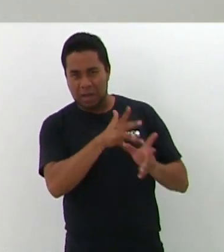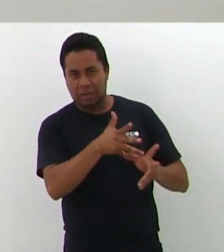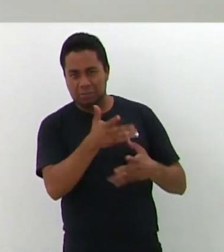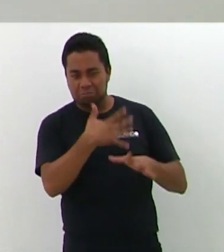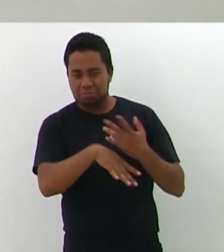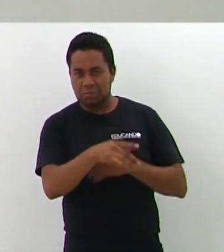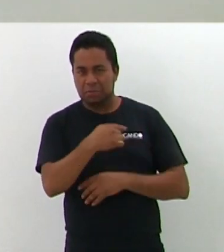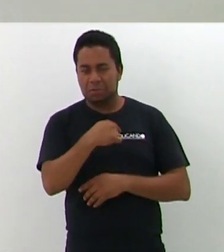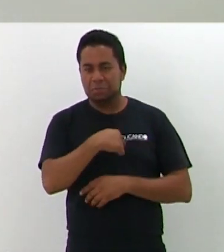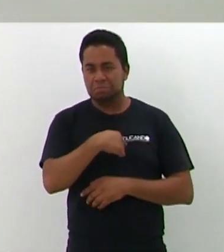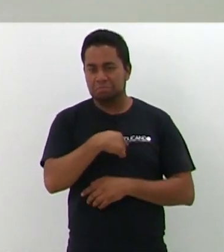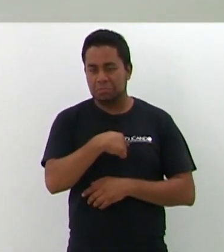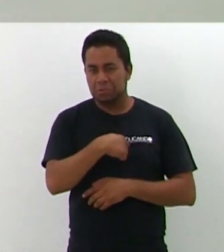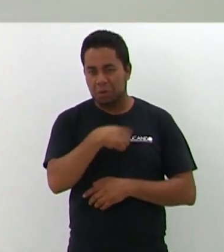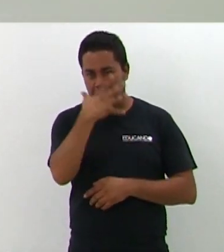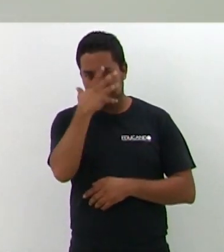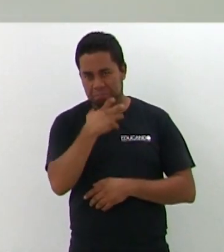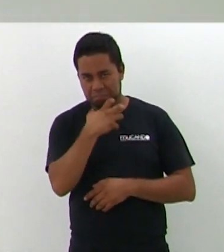triste.